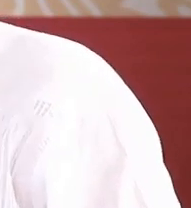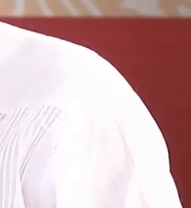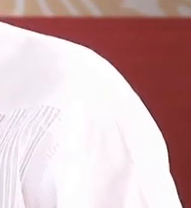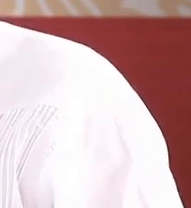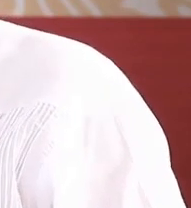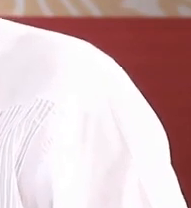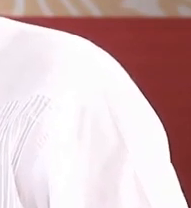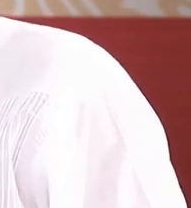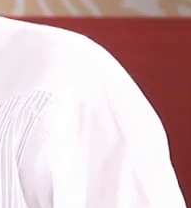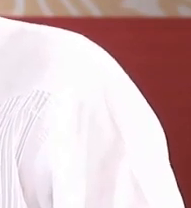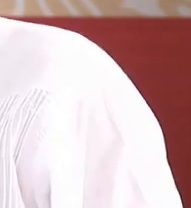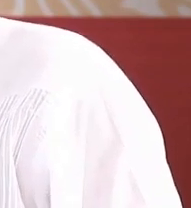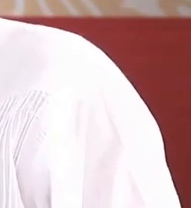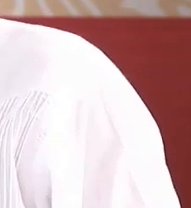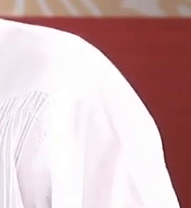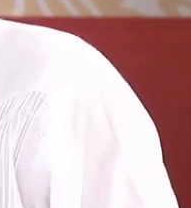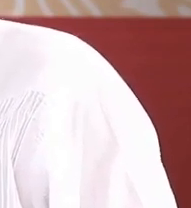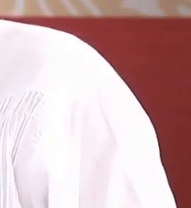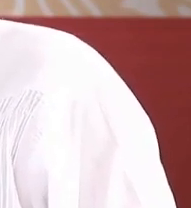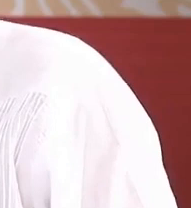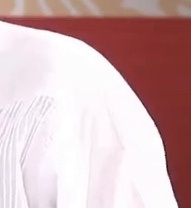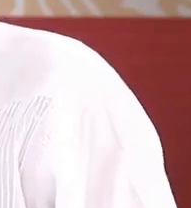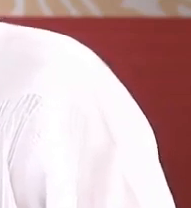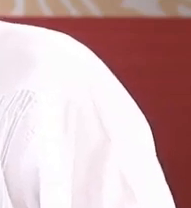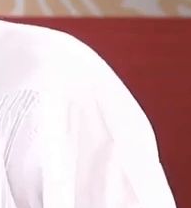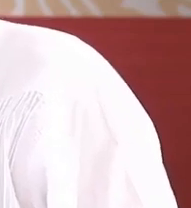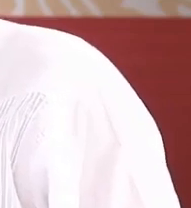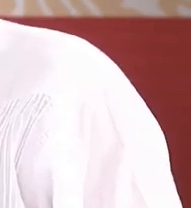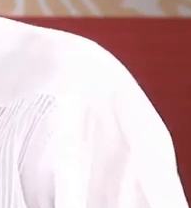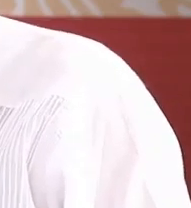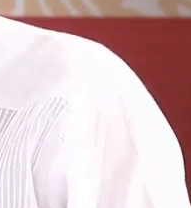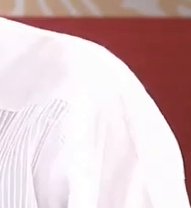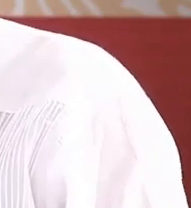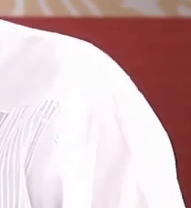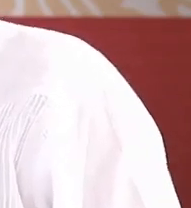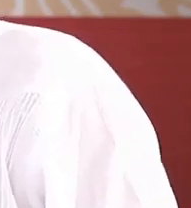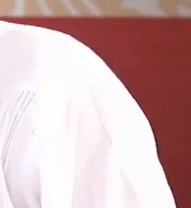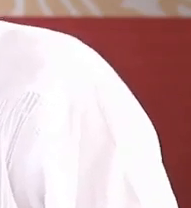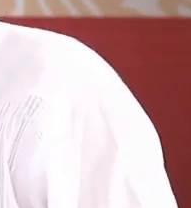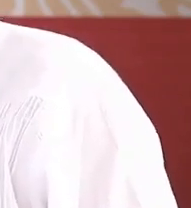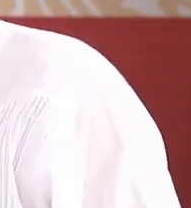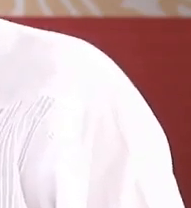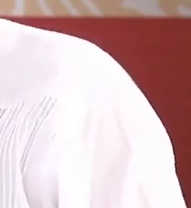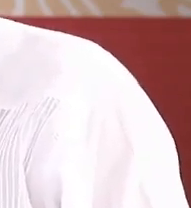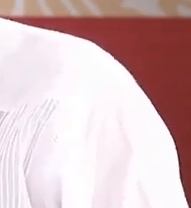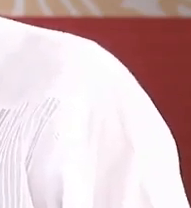en la historia hemos sido conservadores. 2 estados,